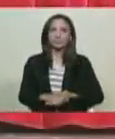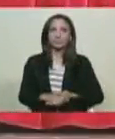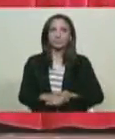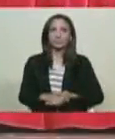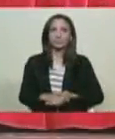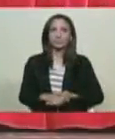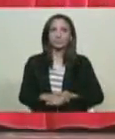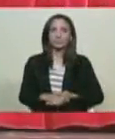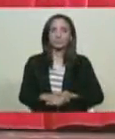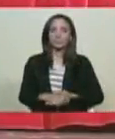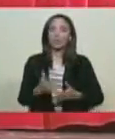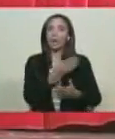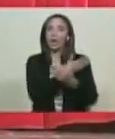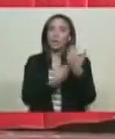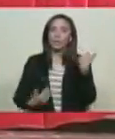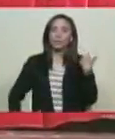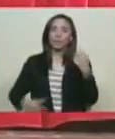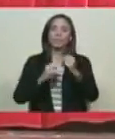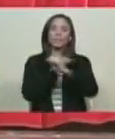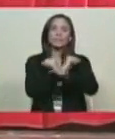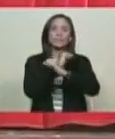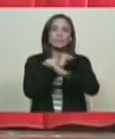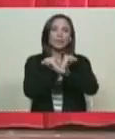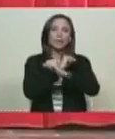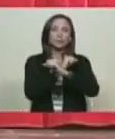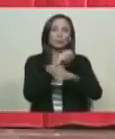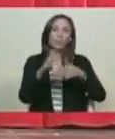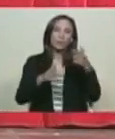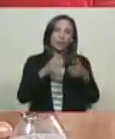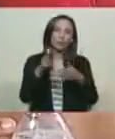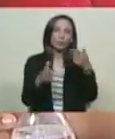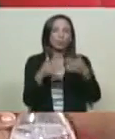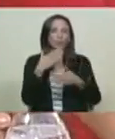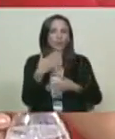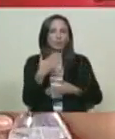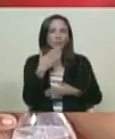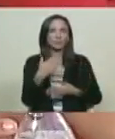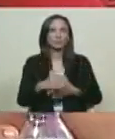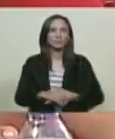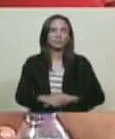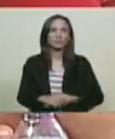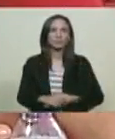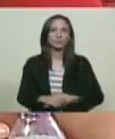al presidente del sindicato del metro,